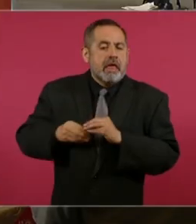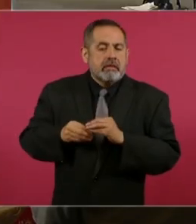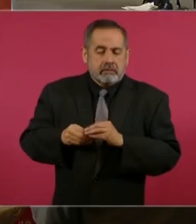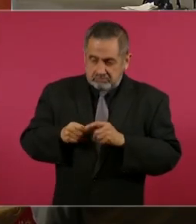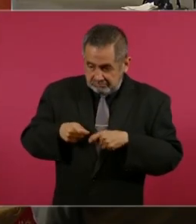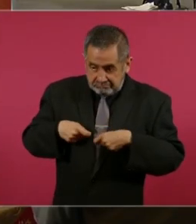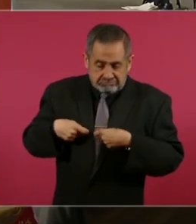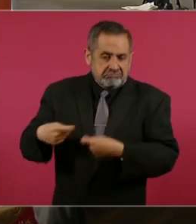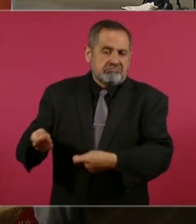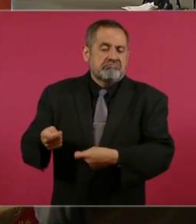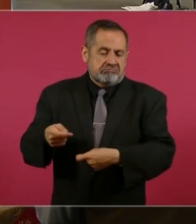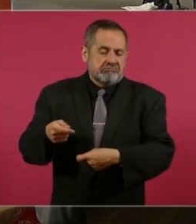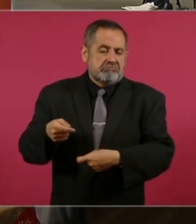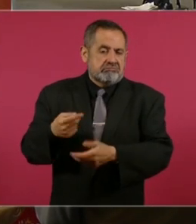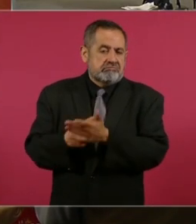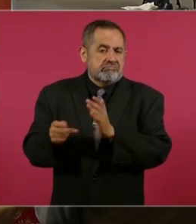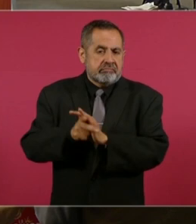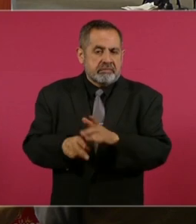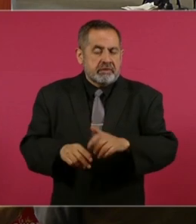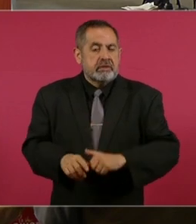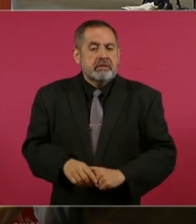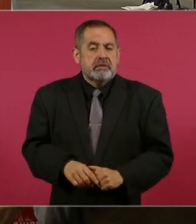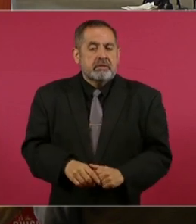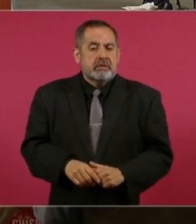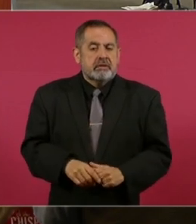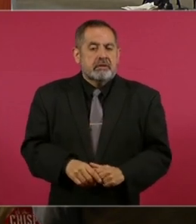trabajador que no